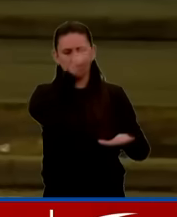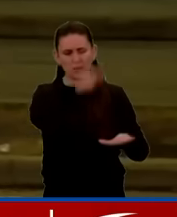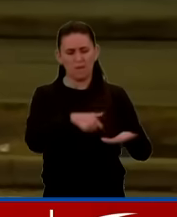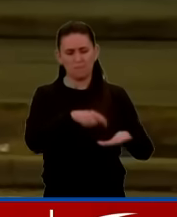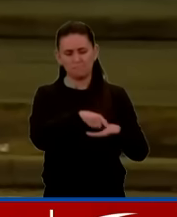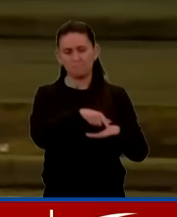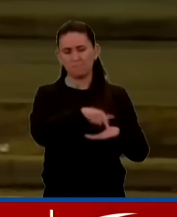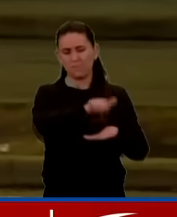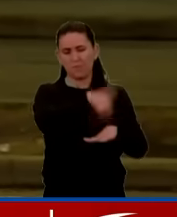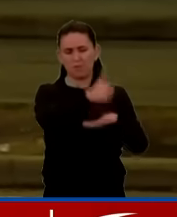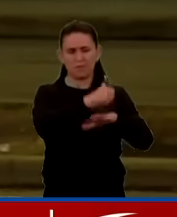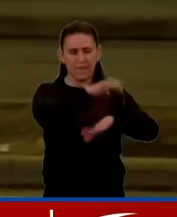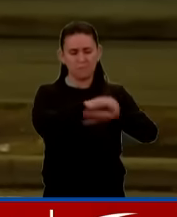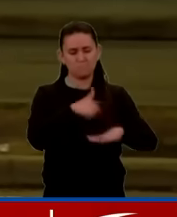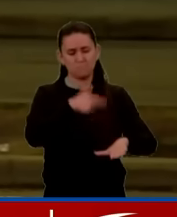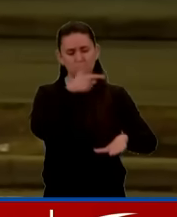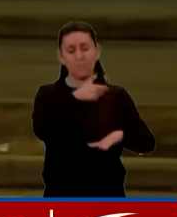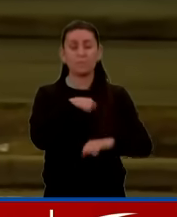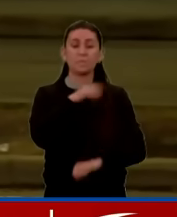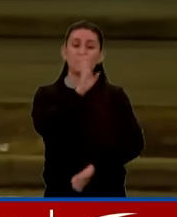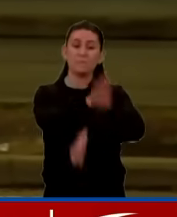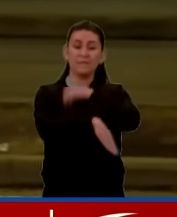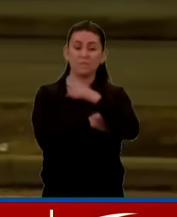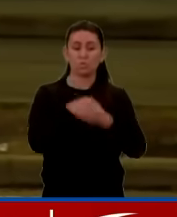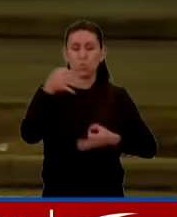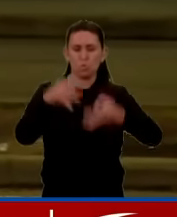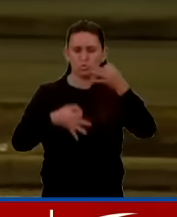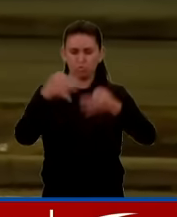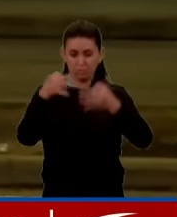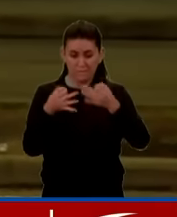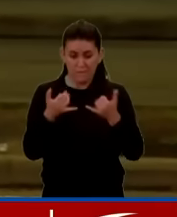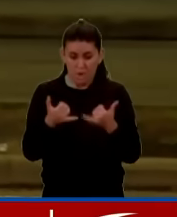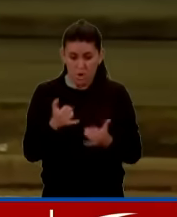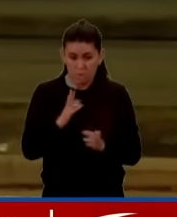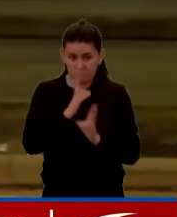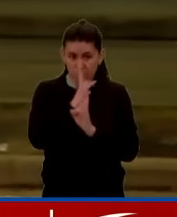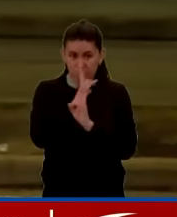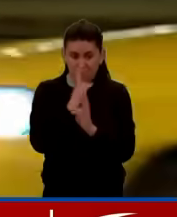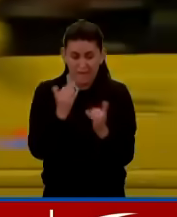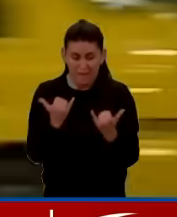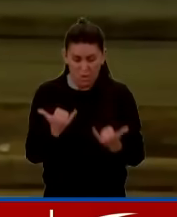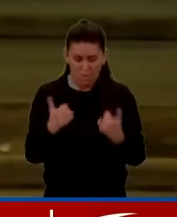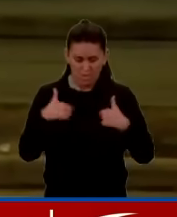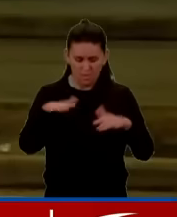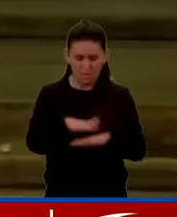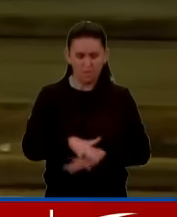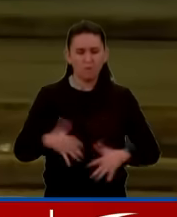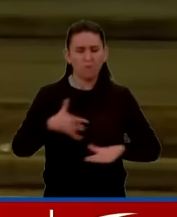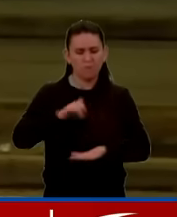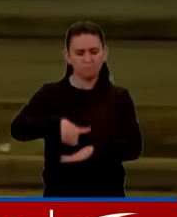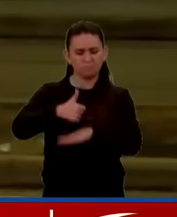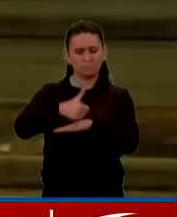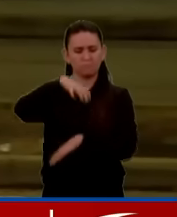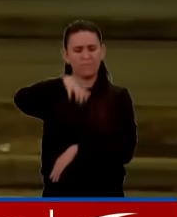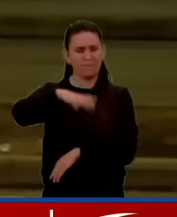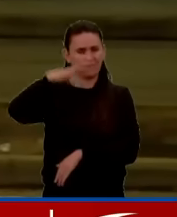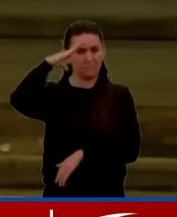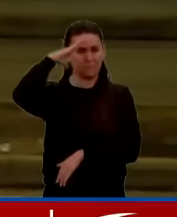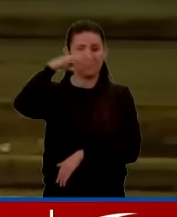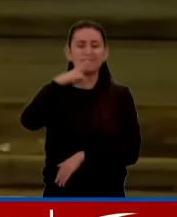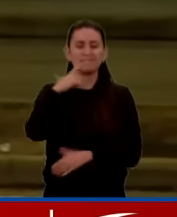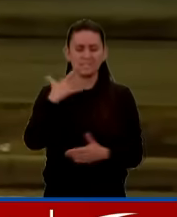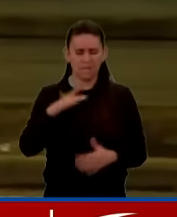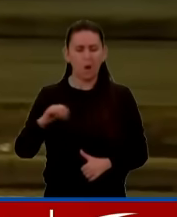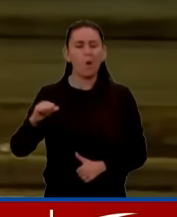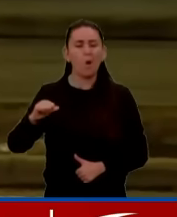de Justicia, Néstor Osuna, acaba de revelar acá, justamente en la dirección de la policía, que ya hay pistas